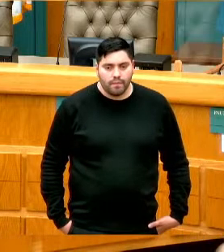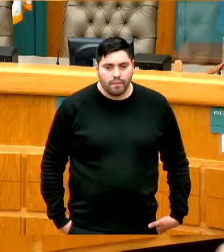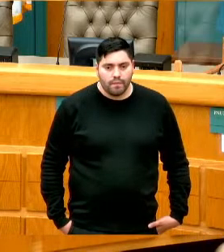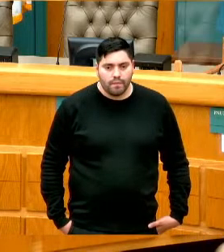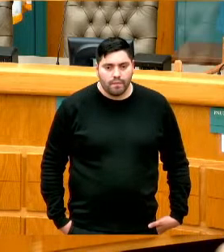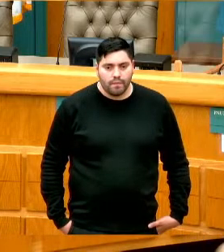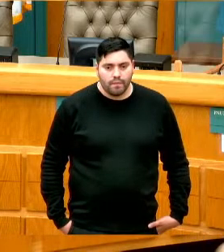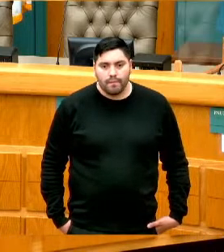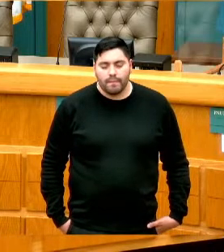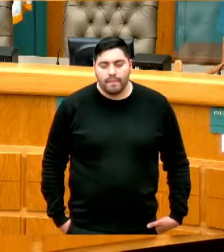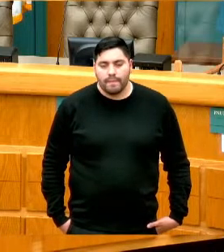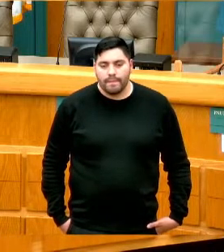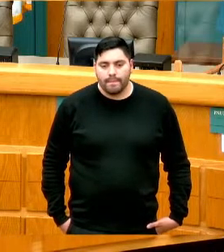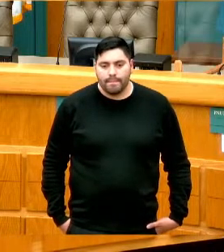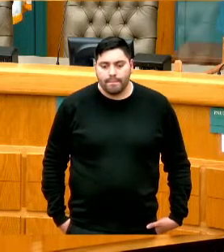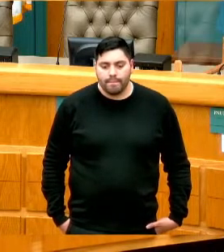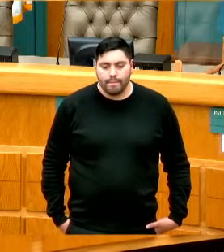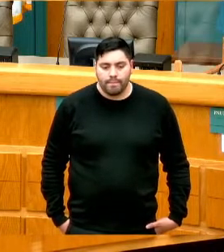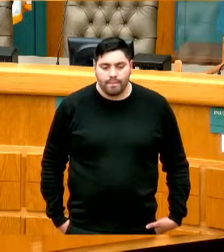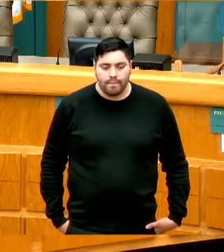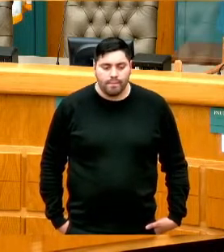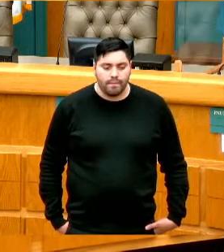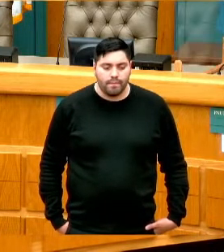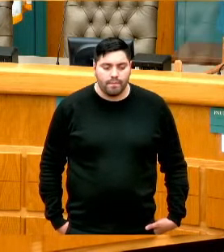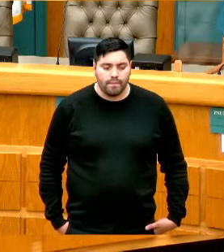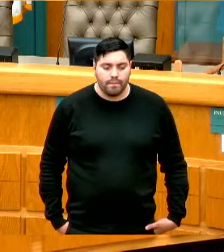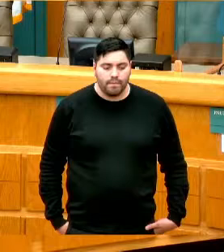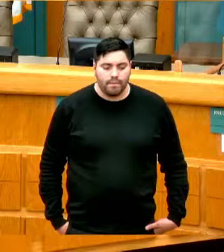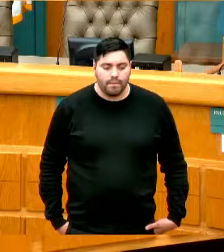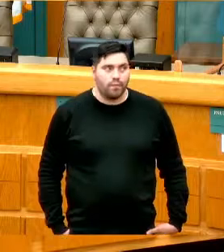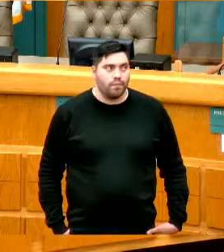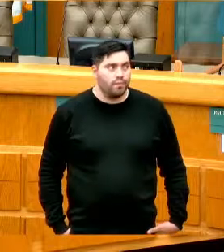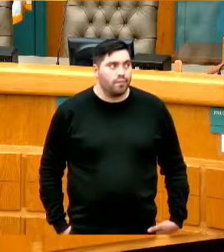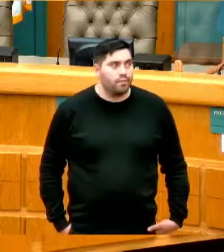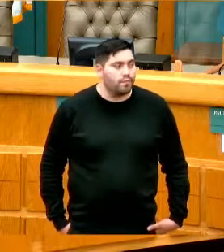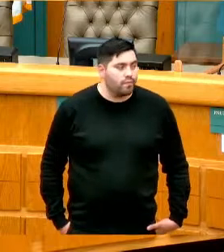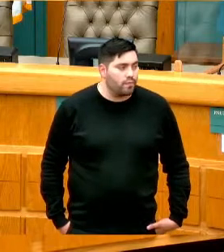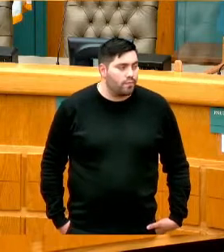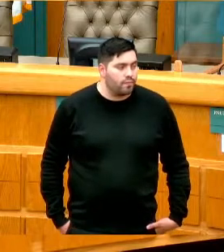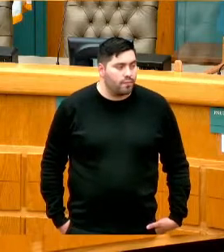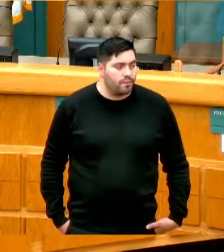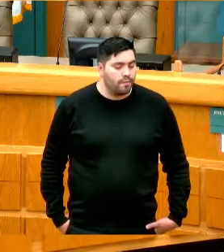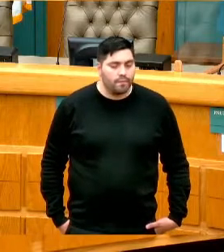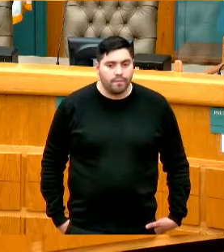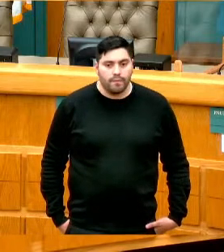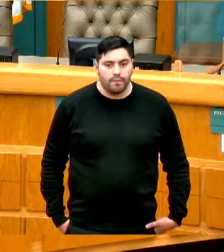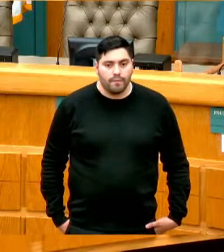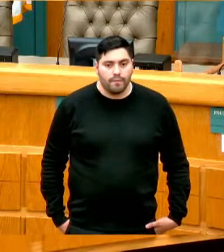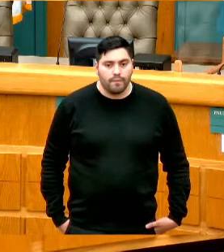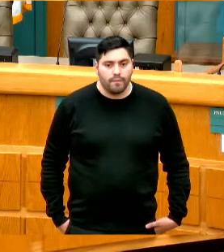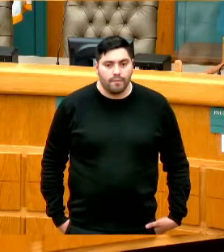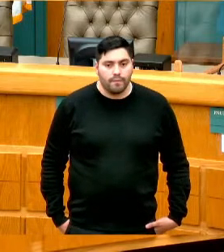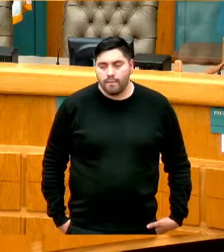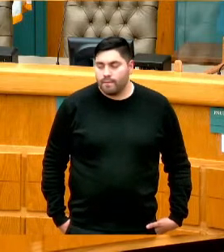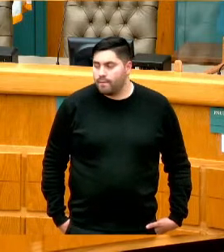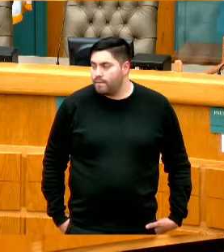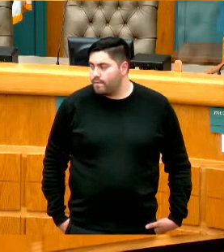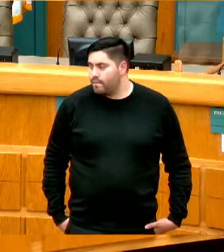que lo que está en juego son nuestras vidas. Proteja a aquellos que nos han protegido a nosotros. Le deseo que tenga un feliz fin de semana